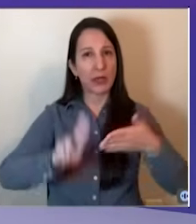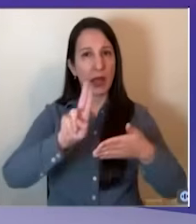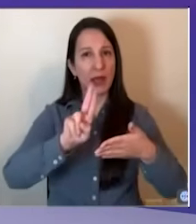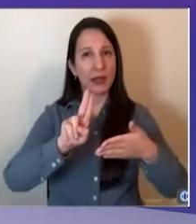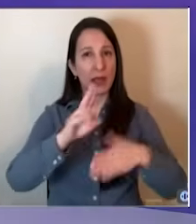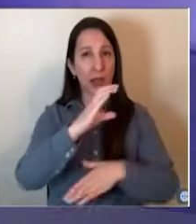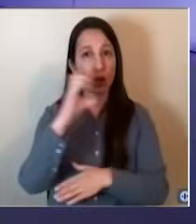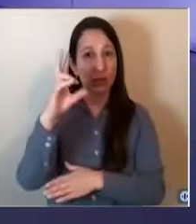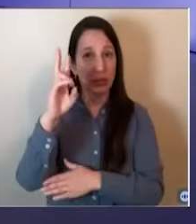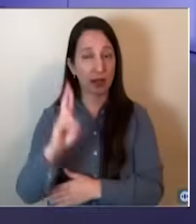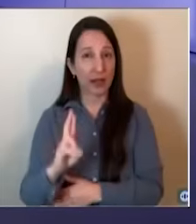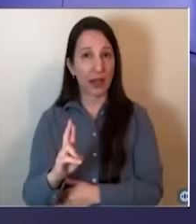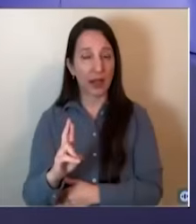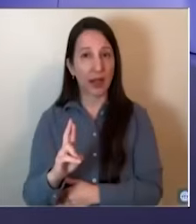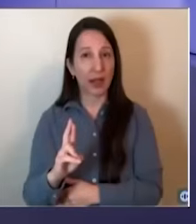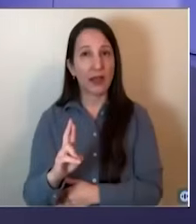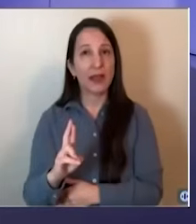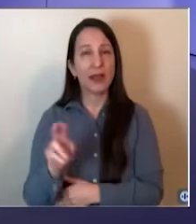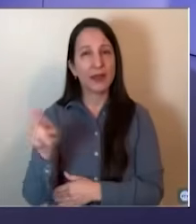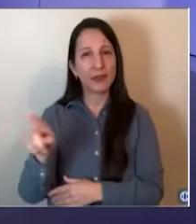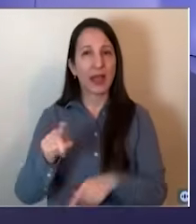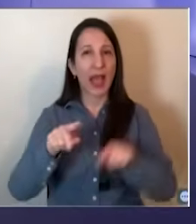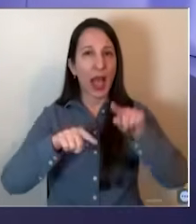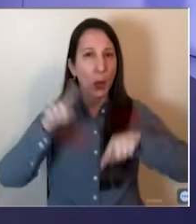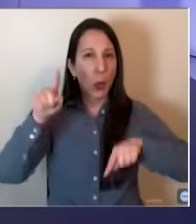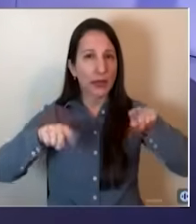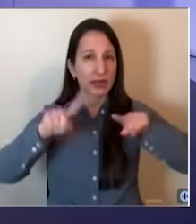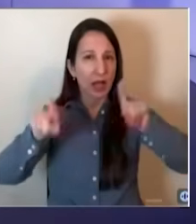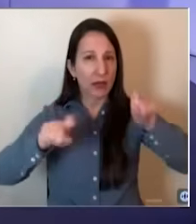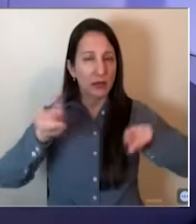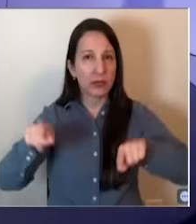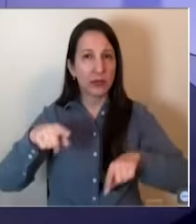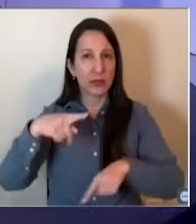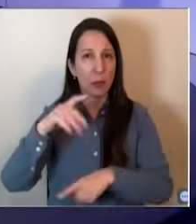Rica con la encuesta de OPOL,